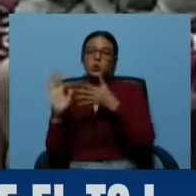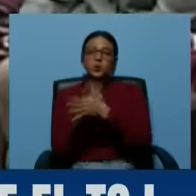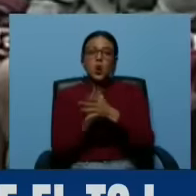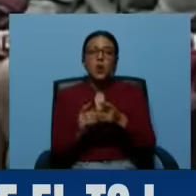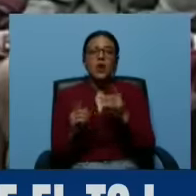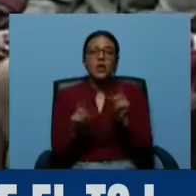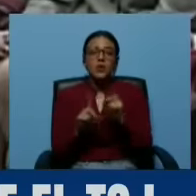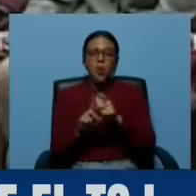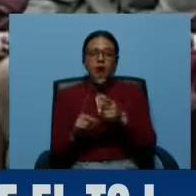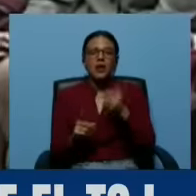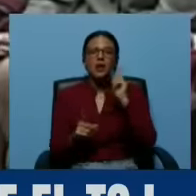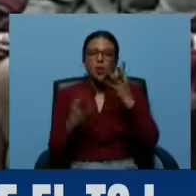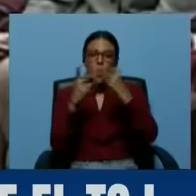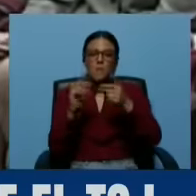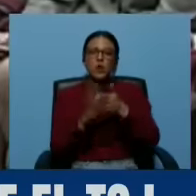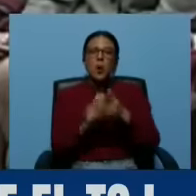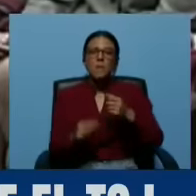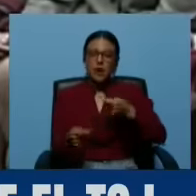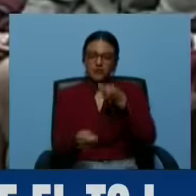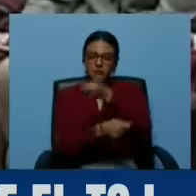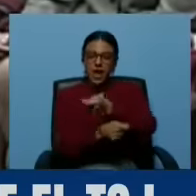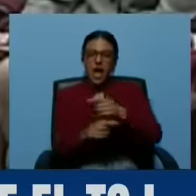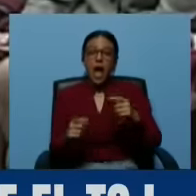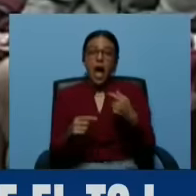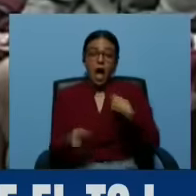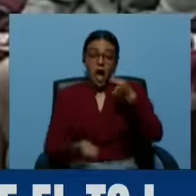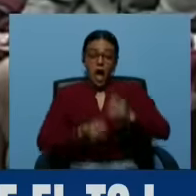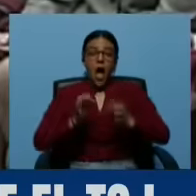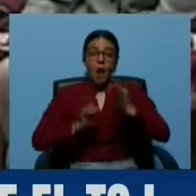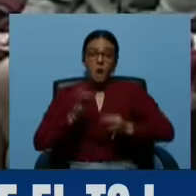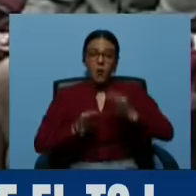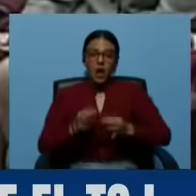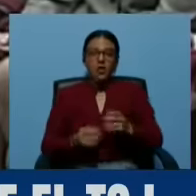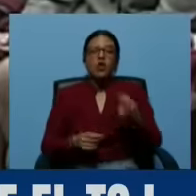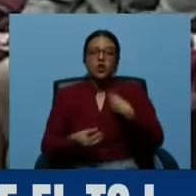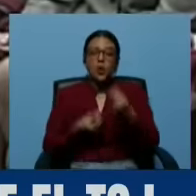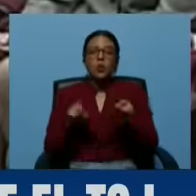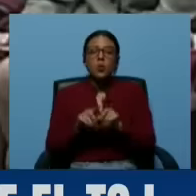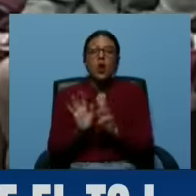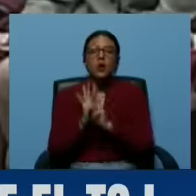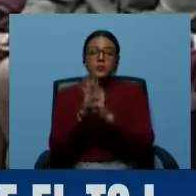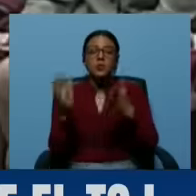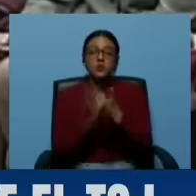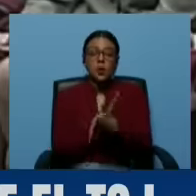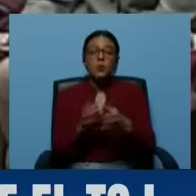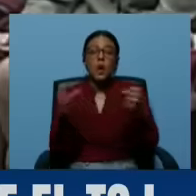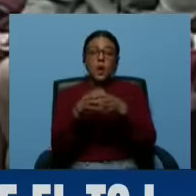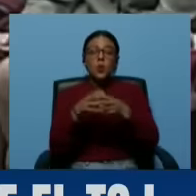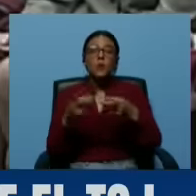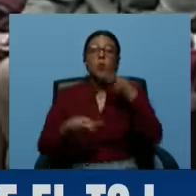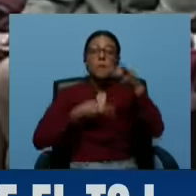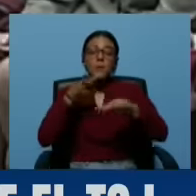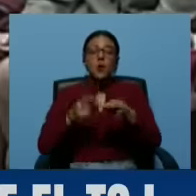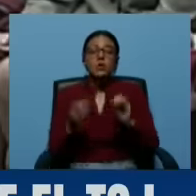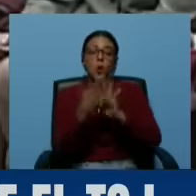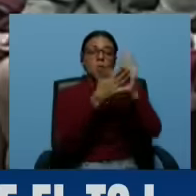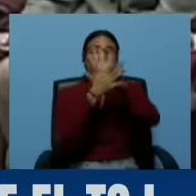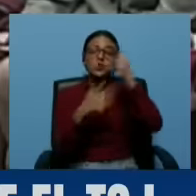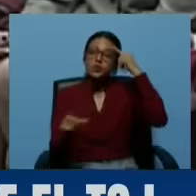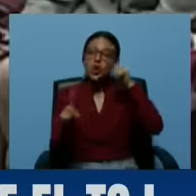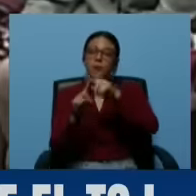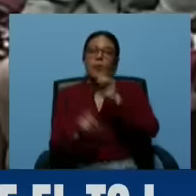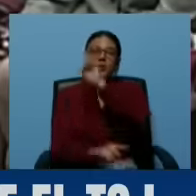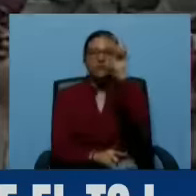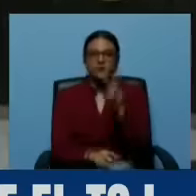81.747, quien actúa en nombre propio y en su condición de representante de la organización con fines políticos Soluciones por